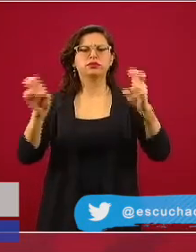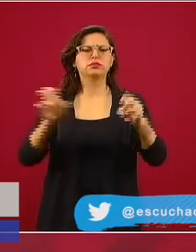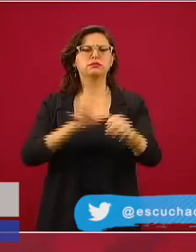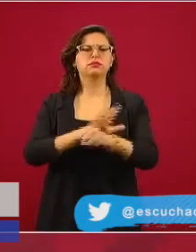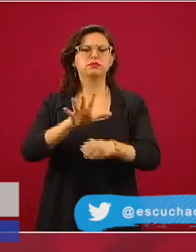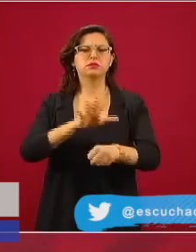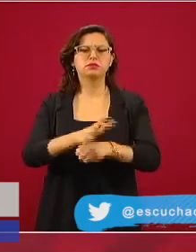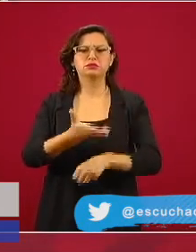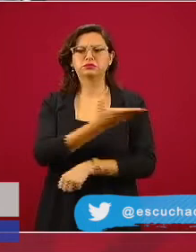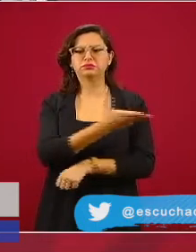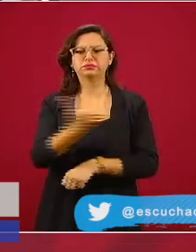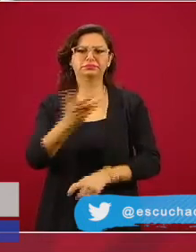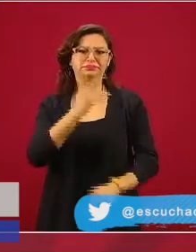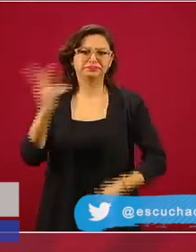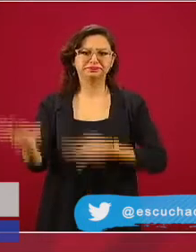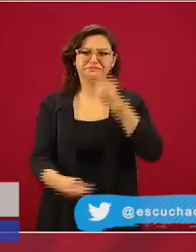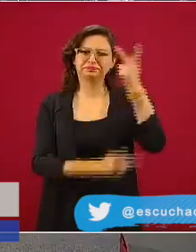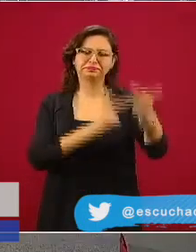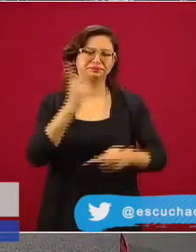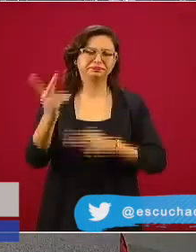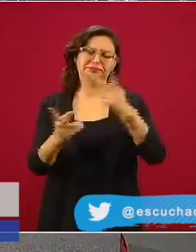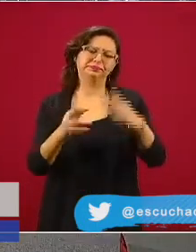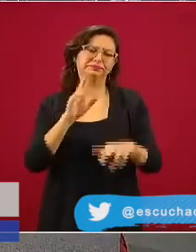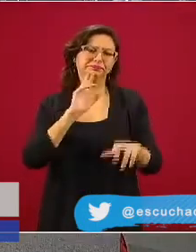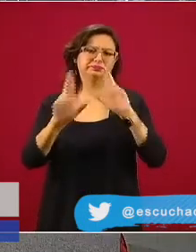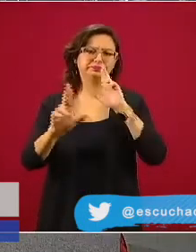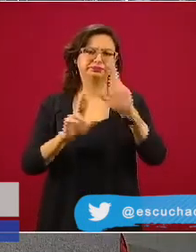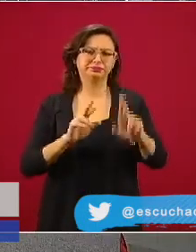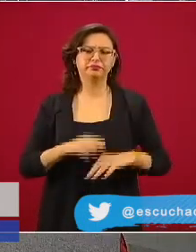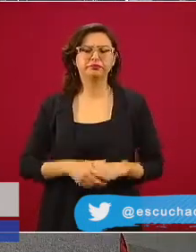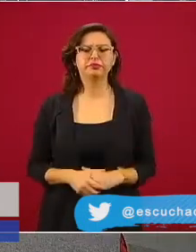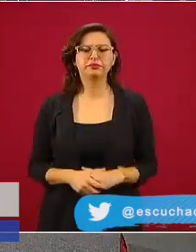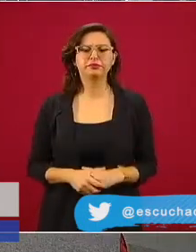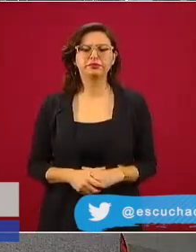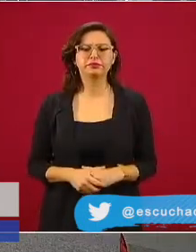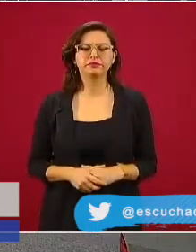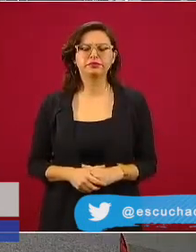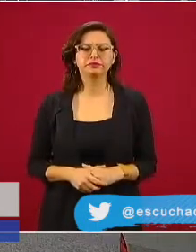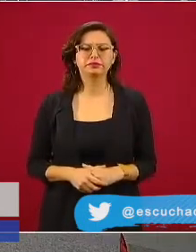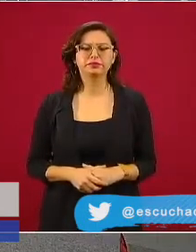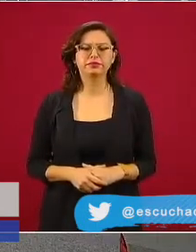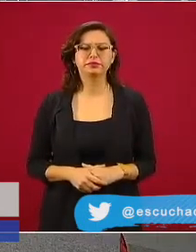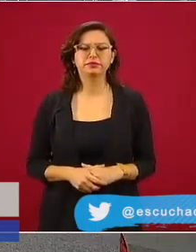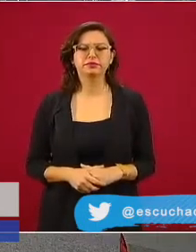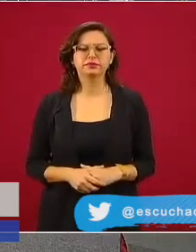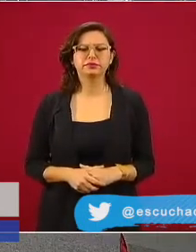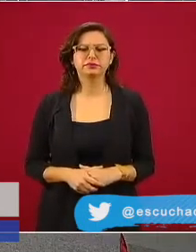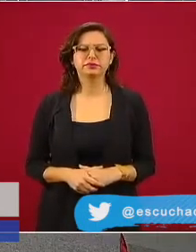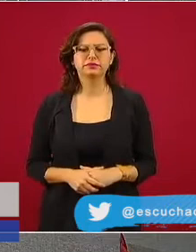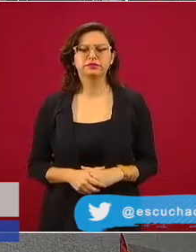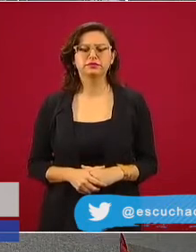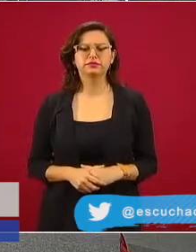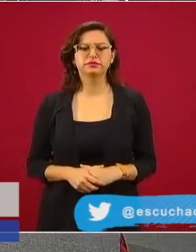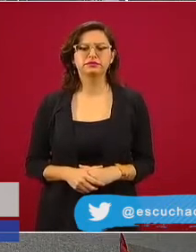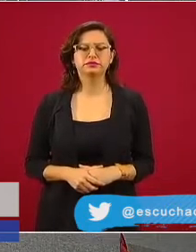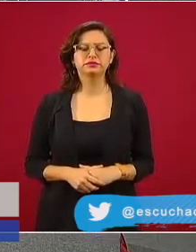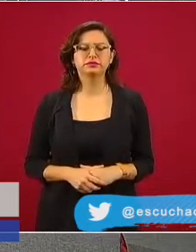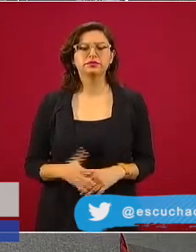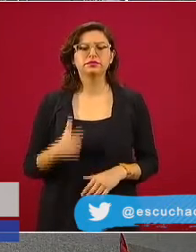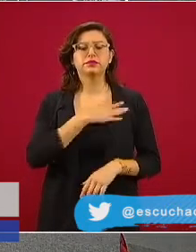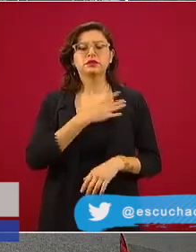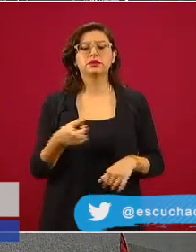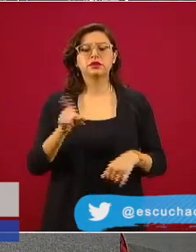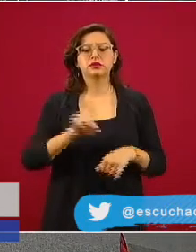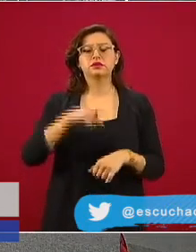a los trabajadores de la salud por su humanismo por su entrega y por poner en riesgo sus vidas para salvar vidas ajenas es un